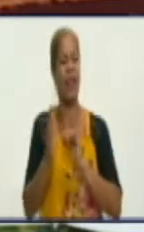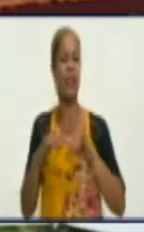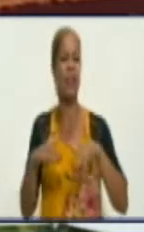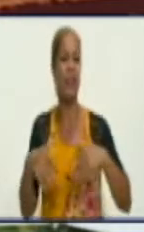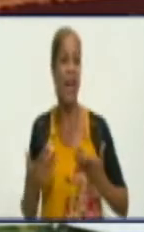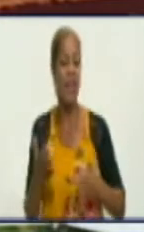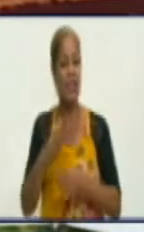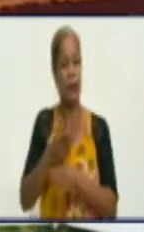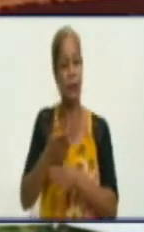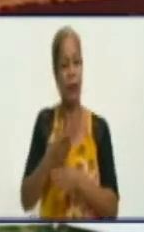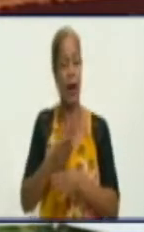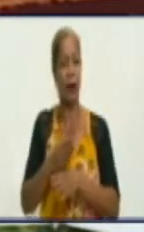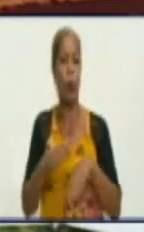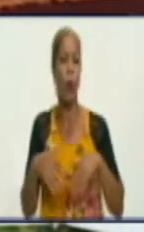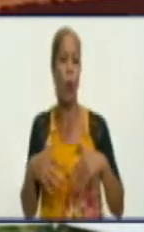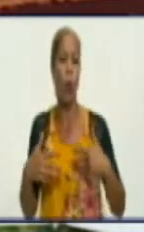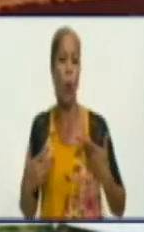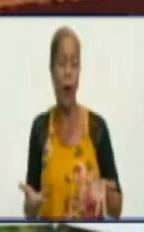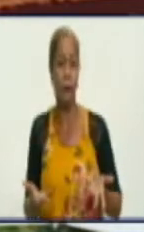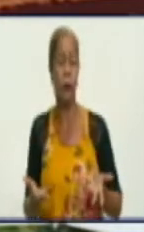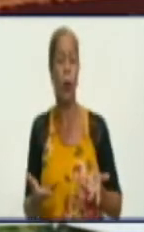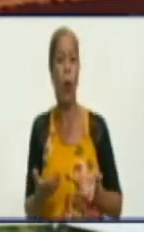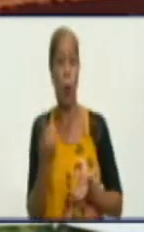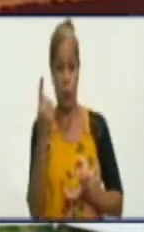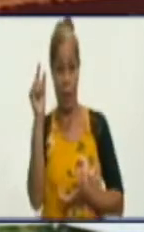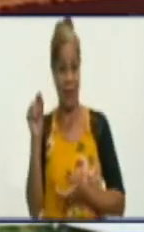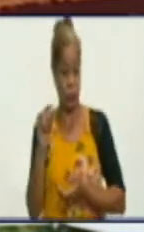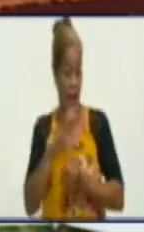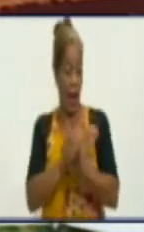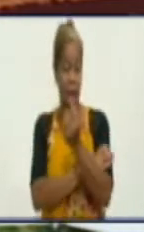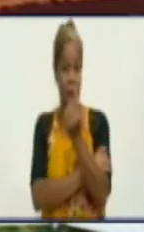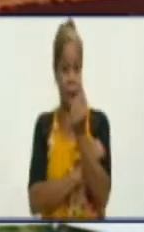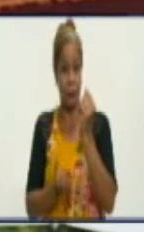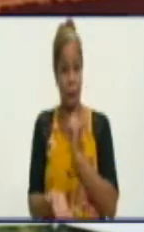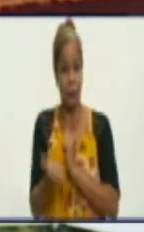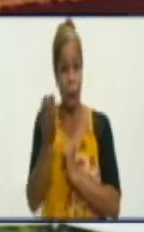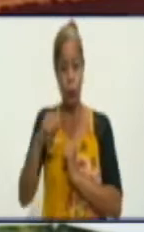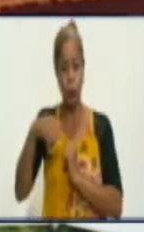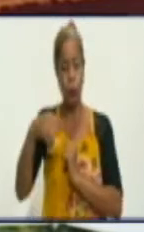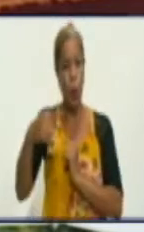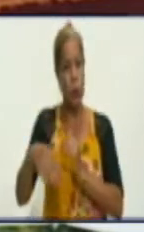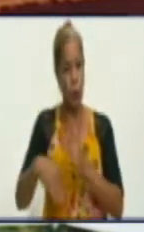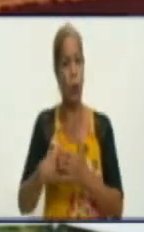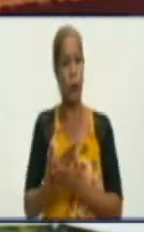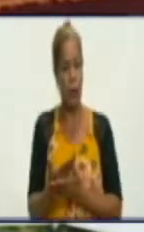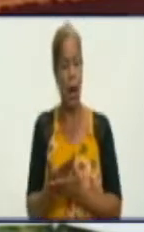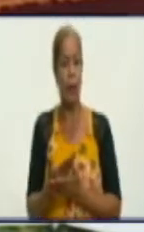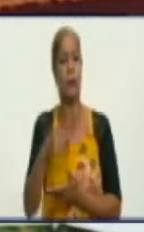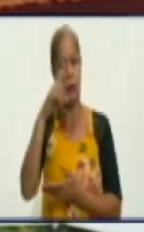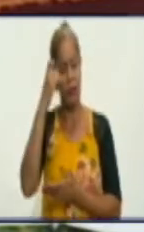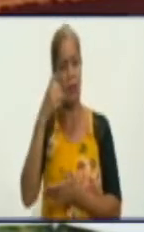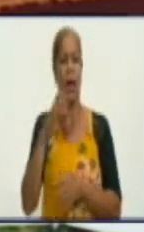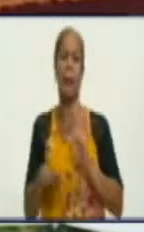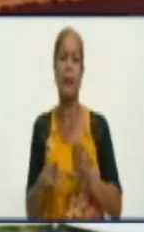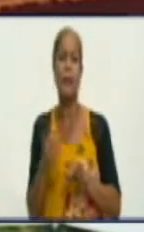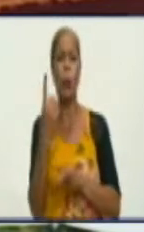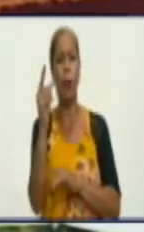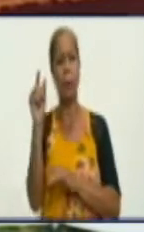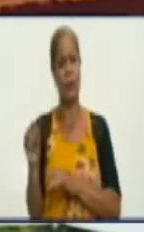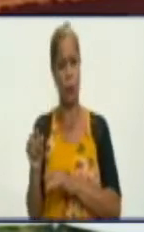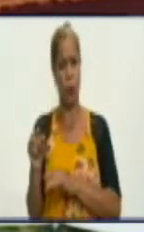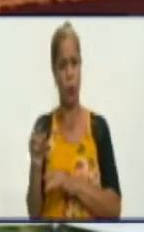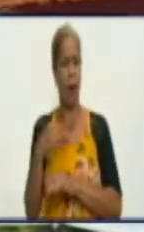es, cuando una persona es hipertensa, por así decirlo, porque hay personas que se sienten, por ejemplo, dolor de cabeza, sí, y dicen, tengo